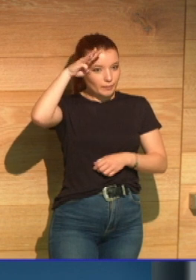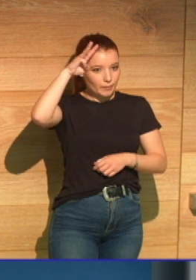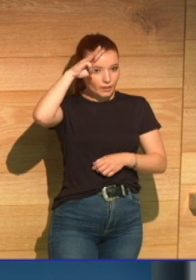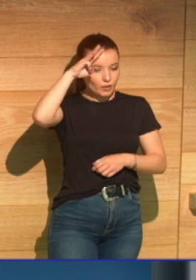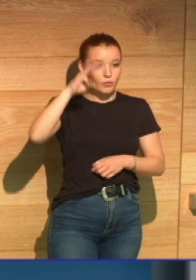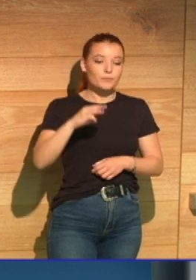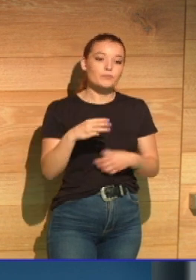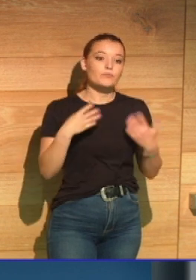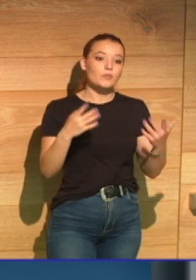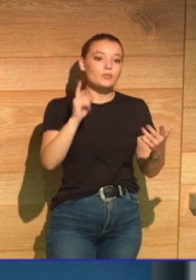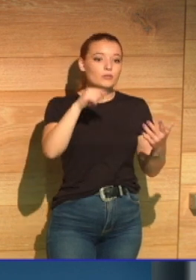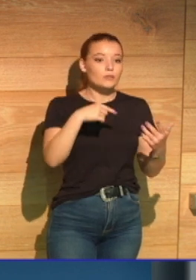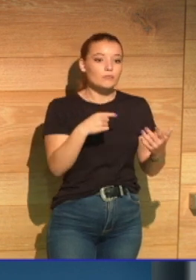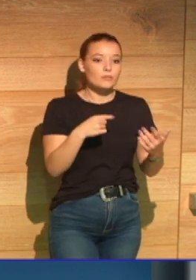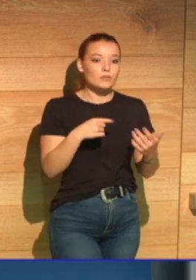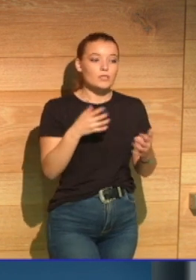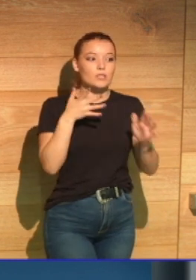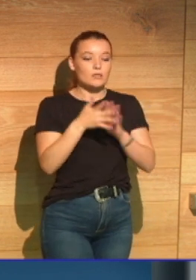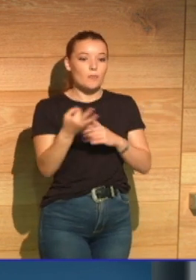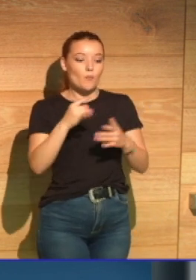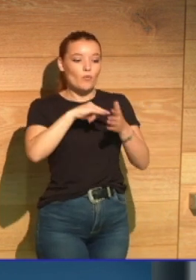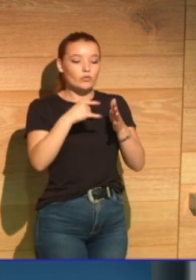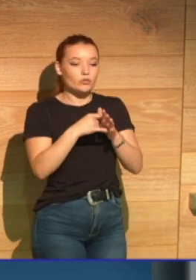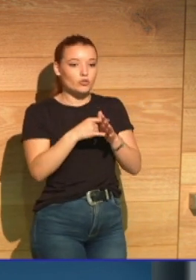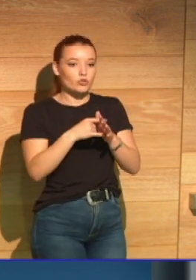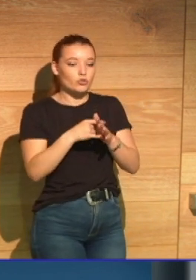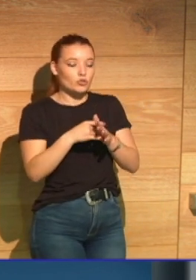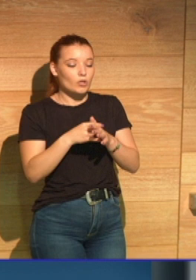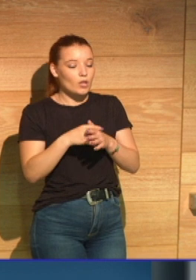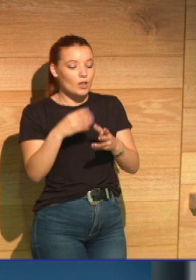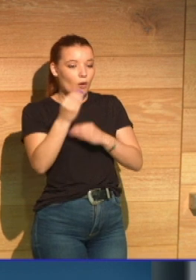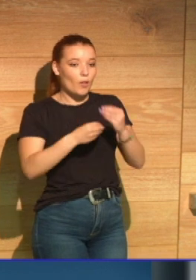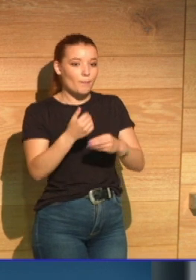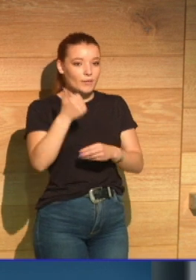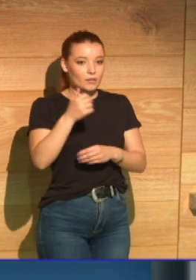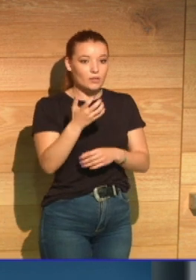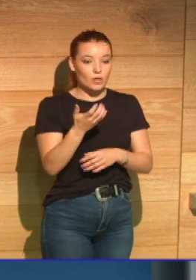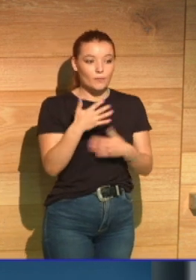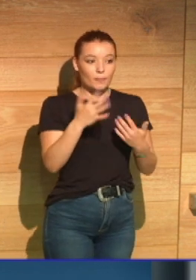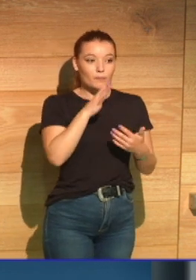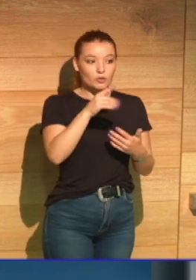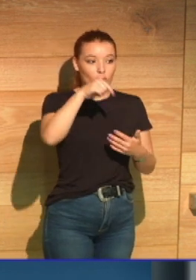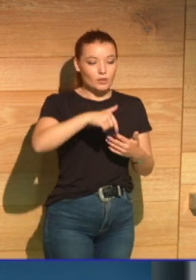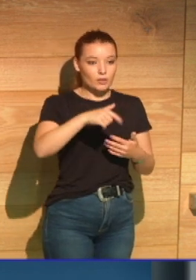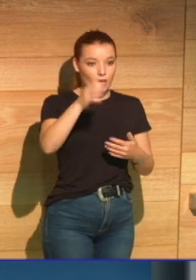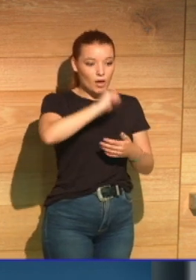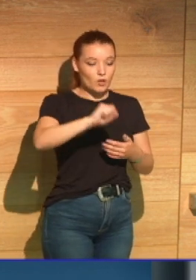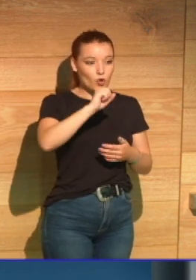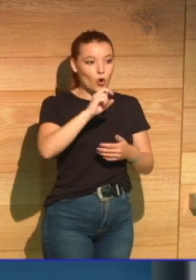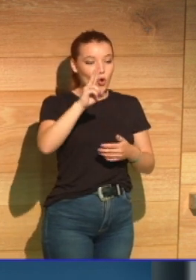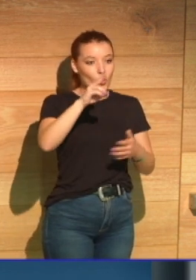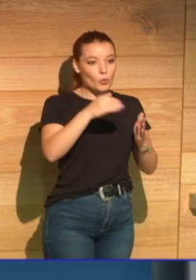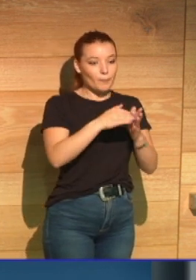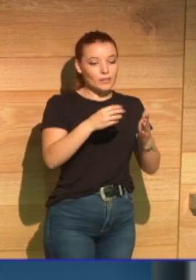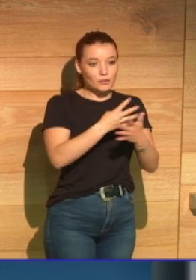los impulsaba a proyectos mucho más elaborados y por eso es que en 2019 nos dedicamos a pensar que el museo que nosotros